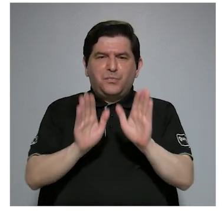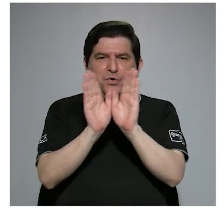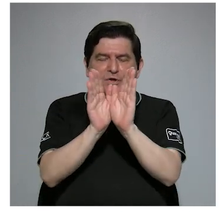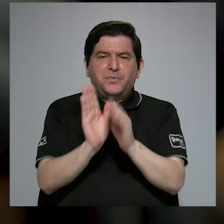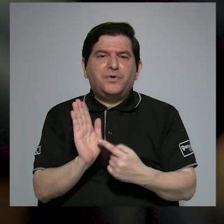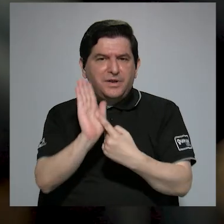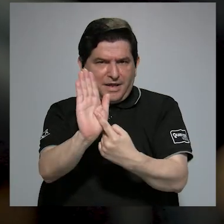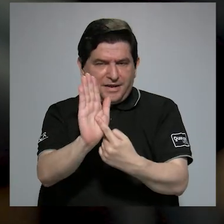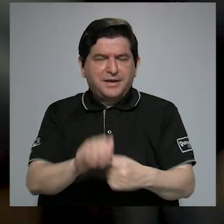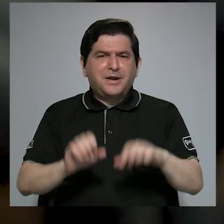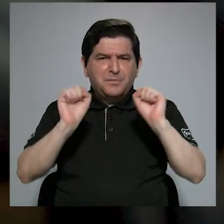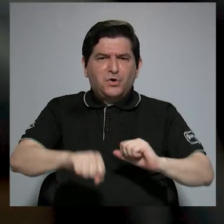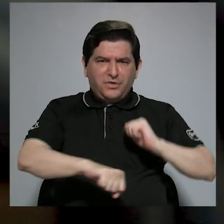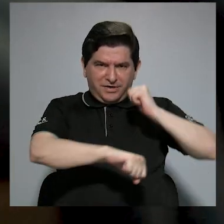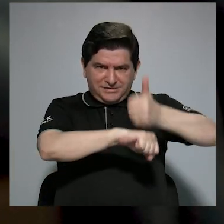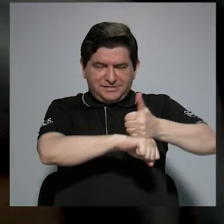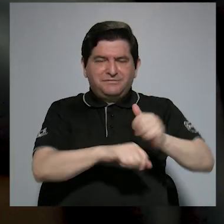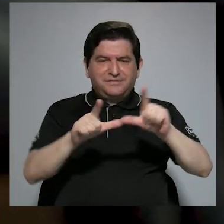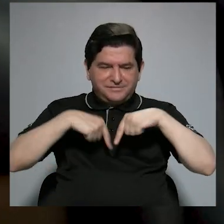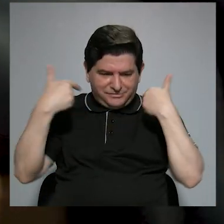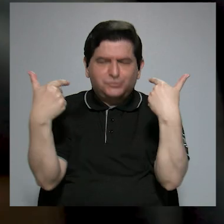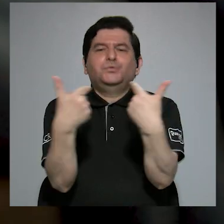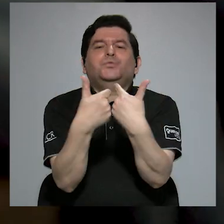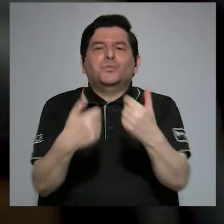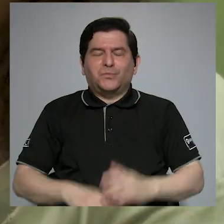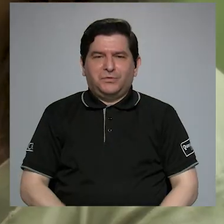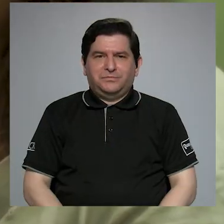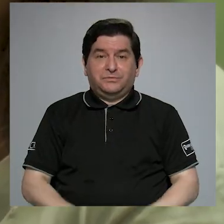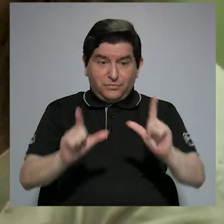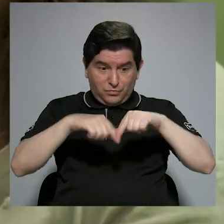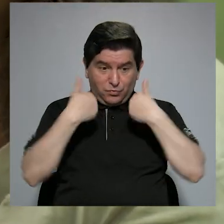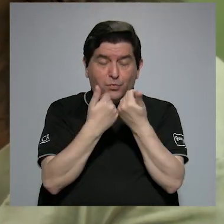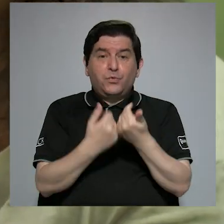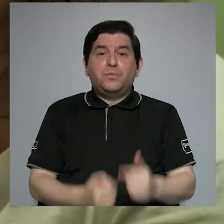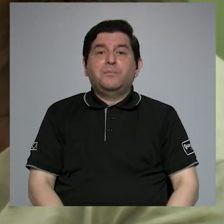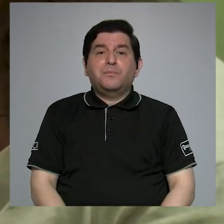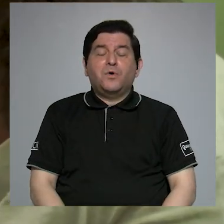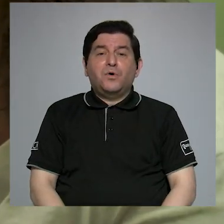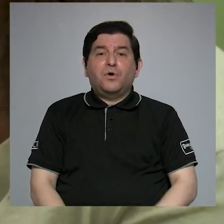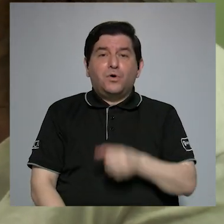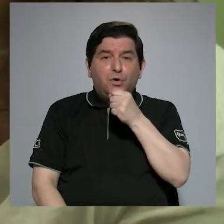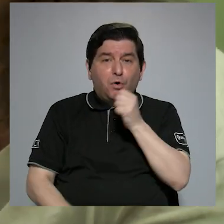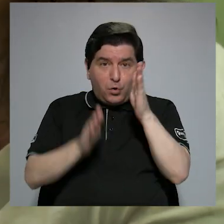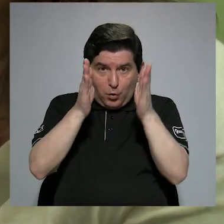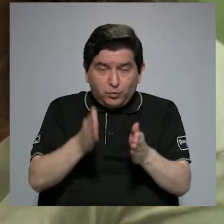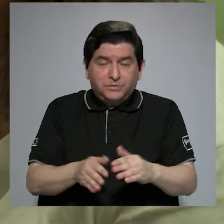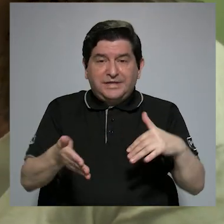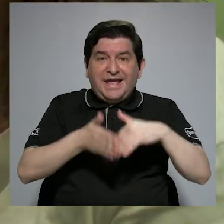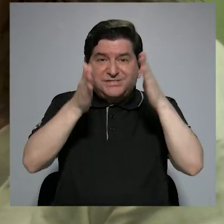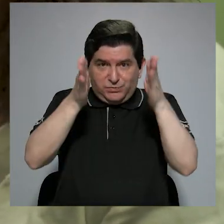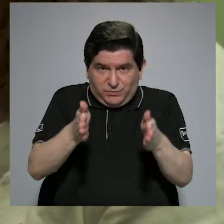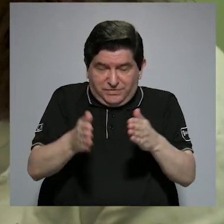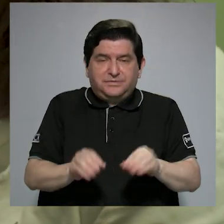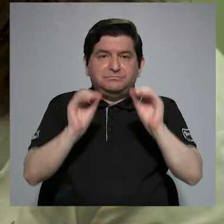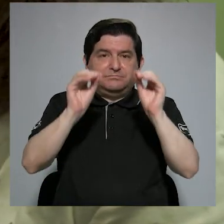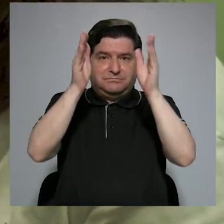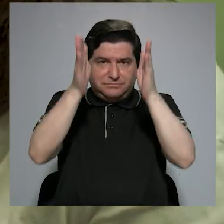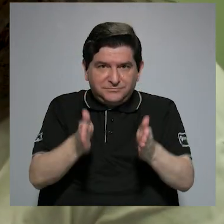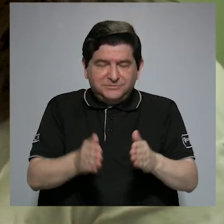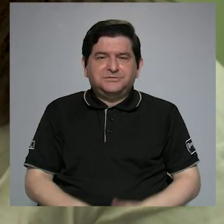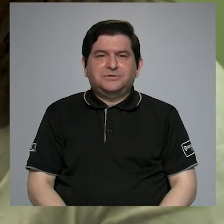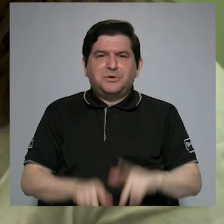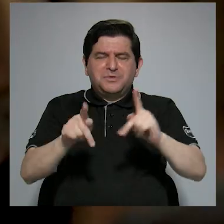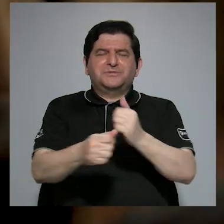Volar, se ha podido formar un colectivo integrado por locutores, estudiantes,